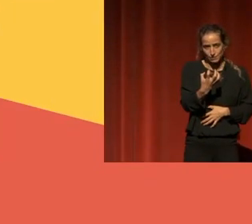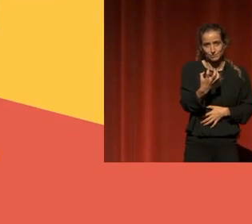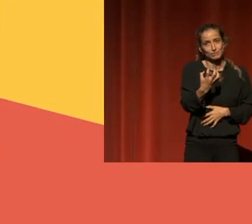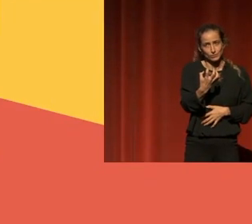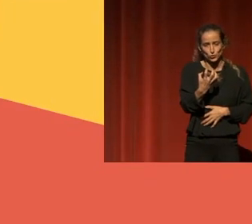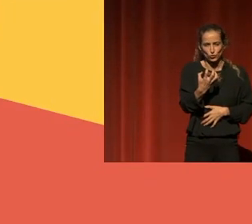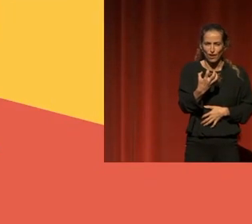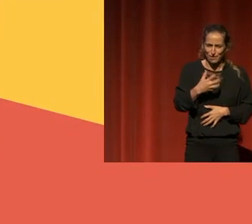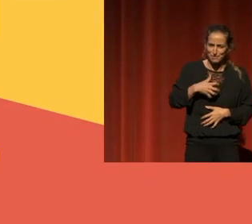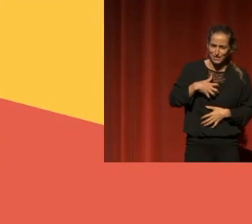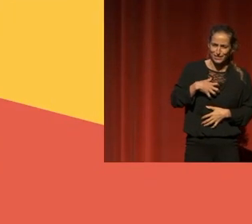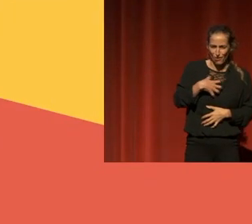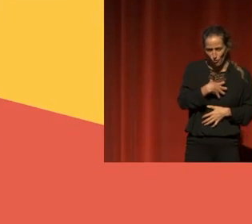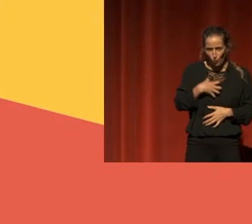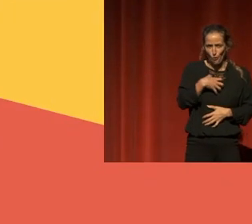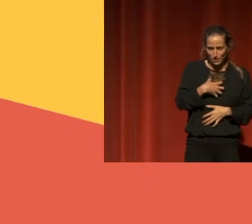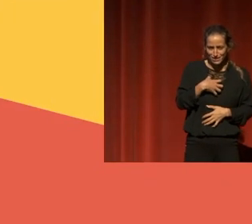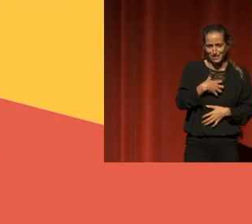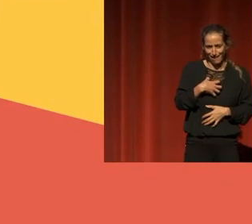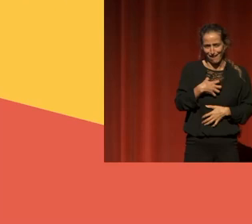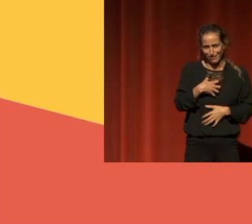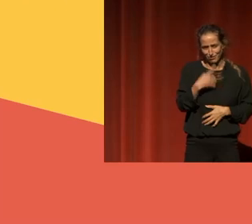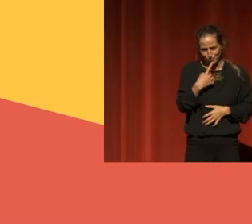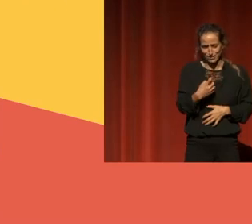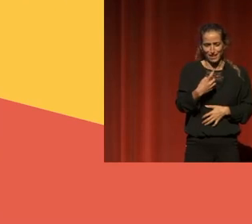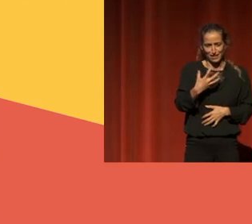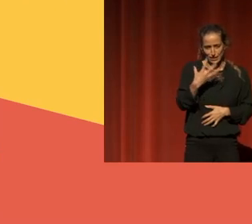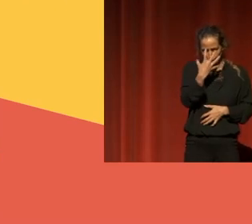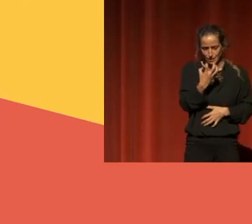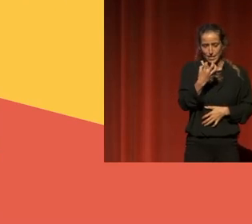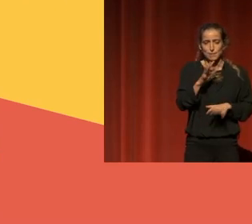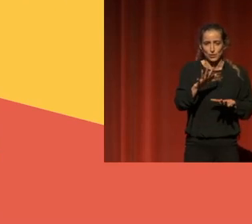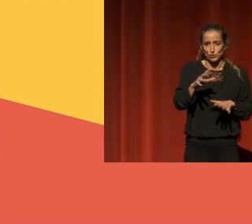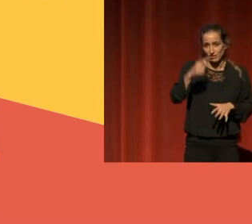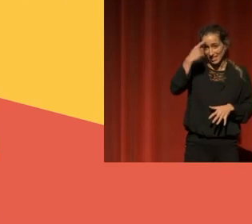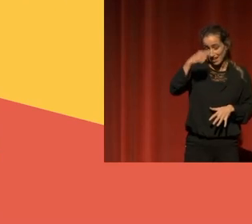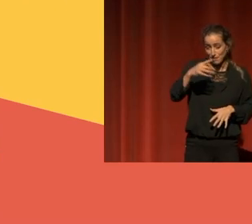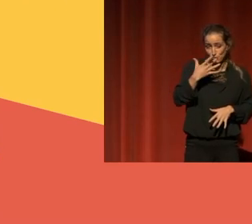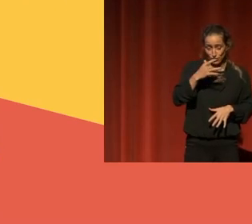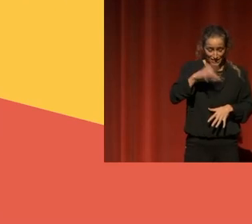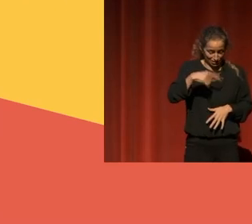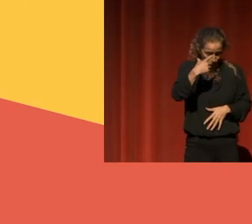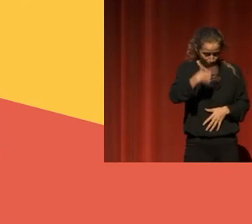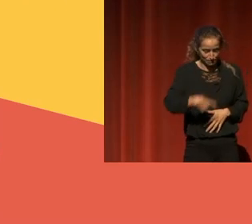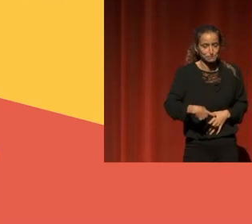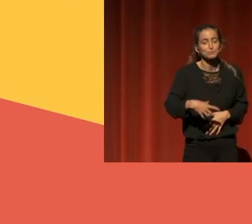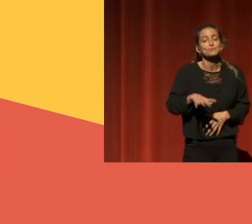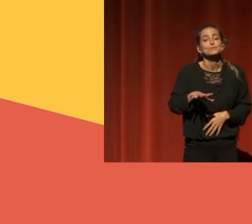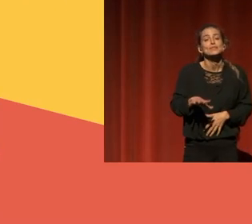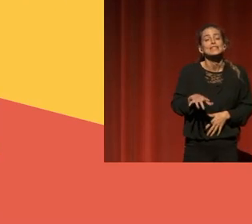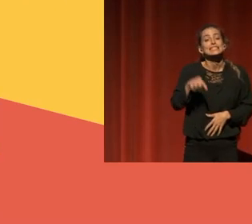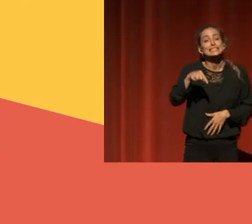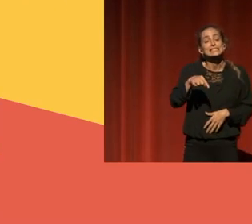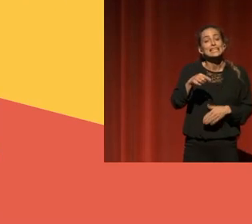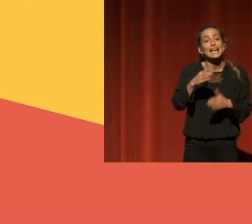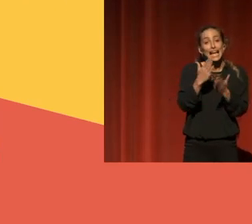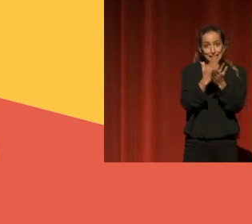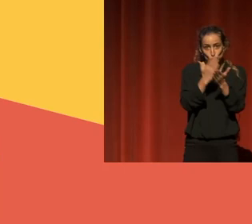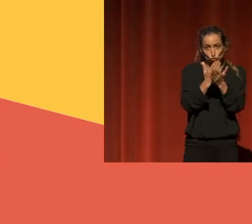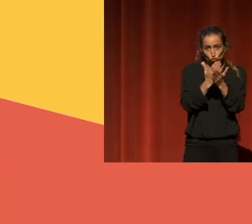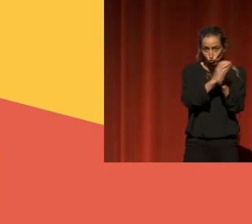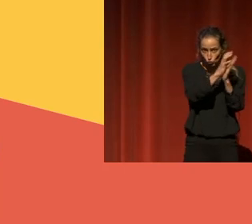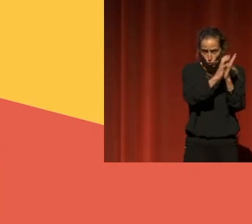me cuesta Bueno ya sabemos quién soy Este es un estudio que está está hecho en